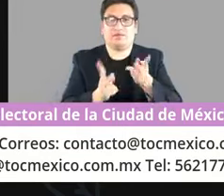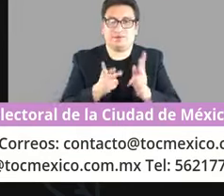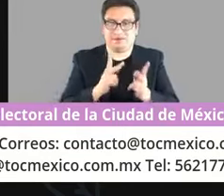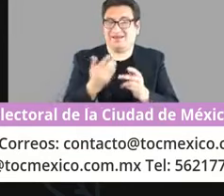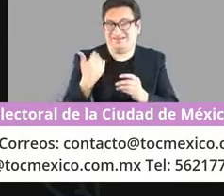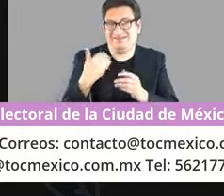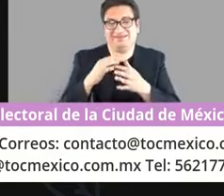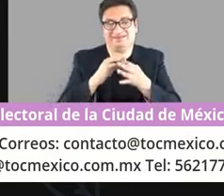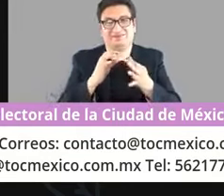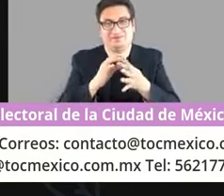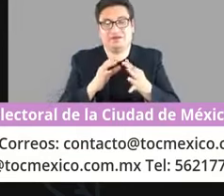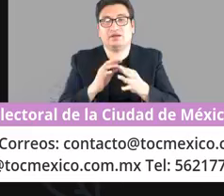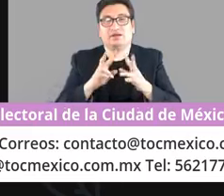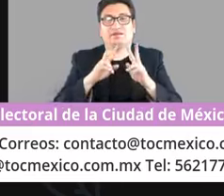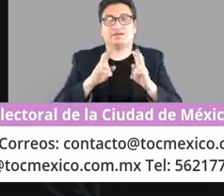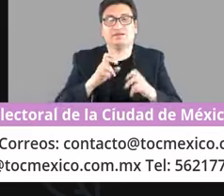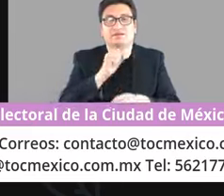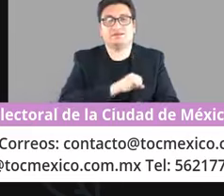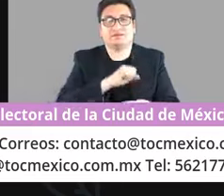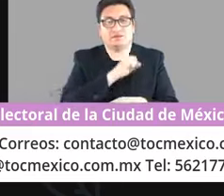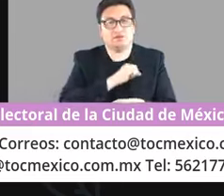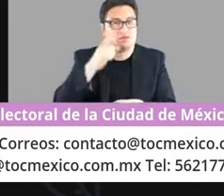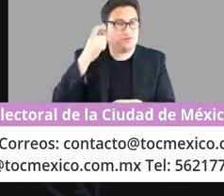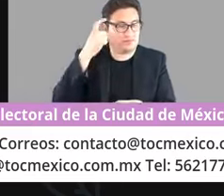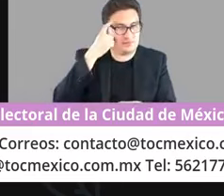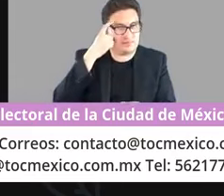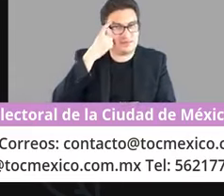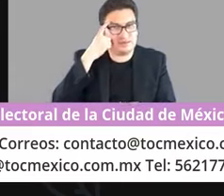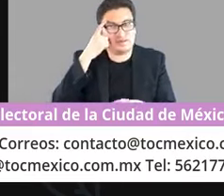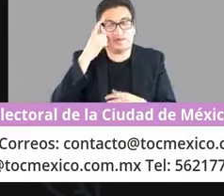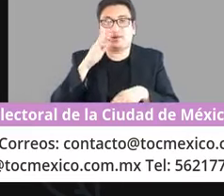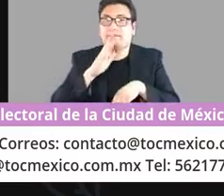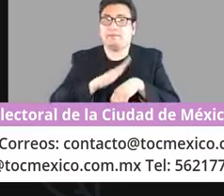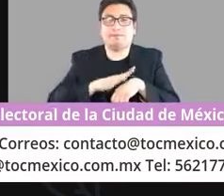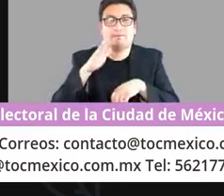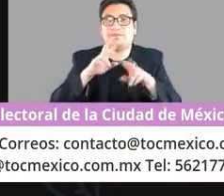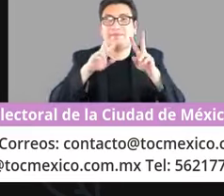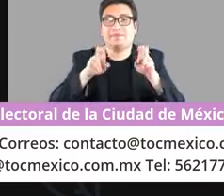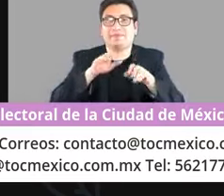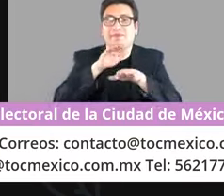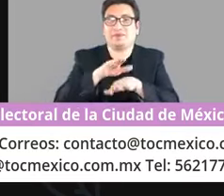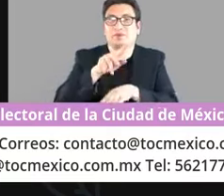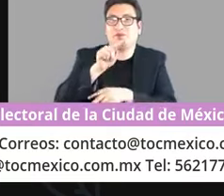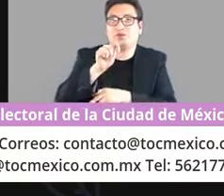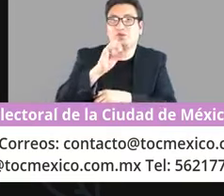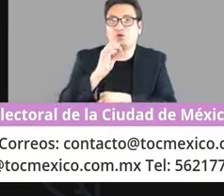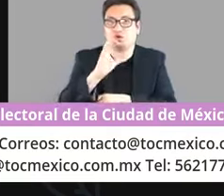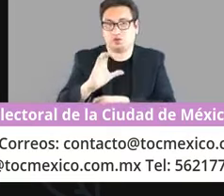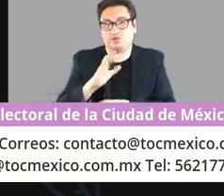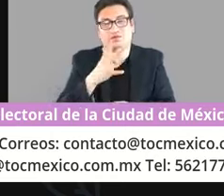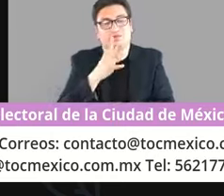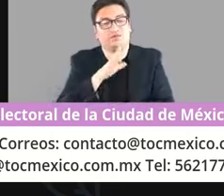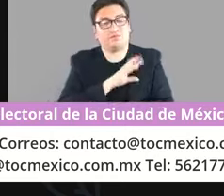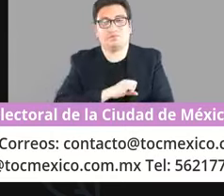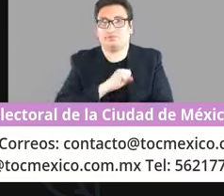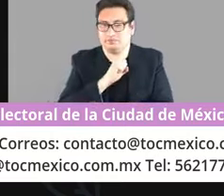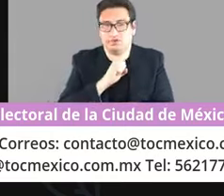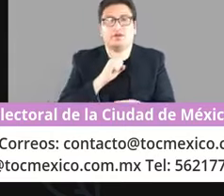de temas de salud mental más y sobre todo del TOC. Y algo importante es que así